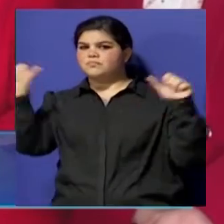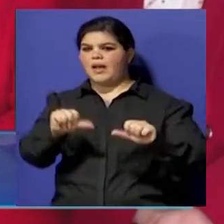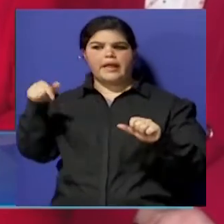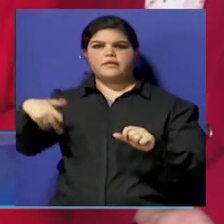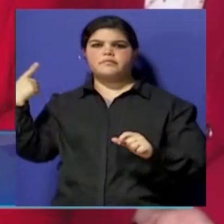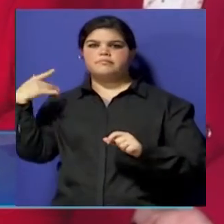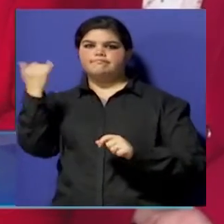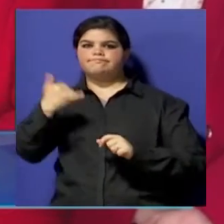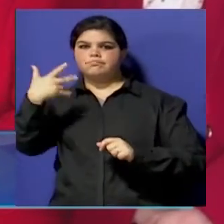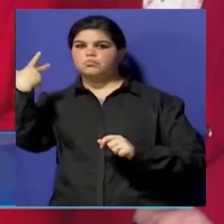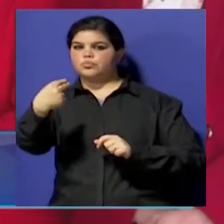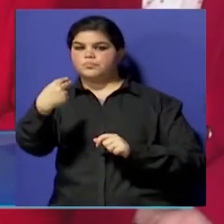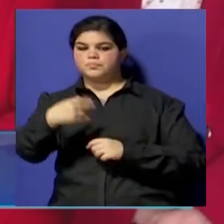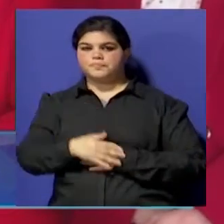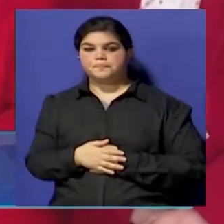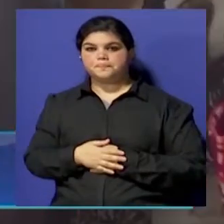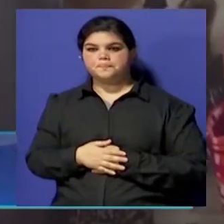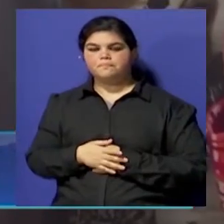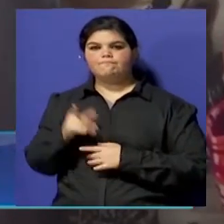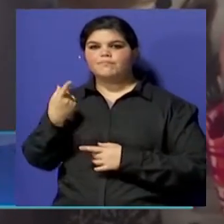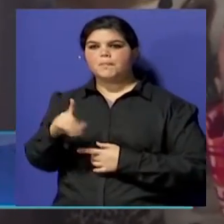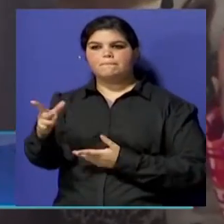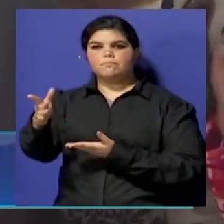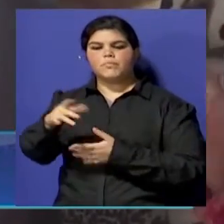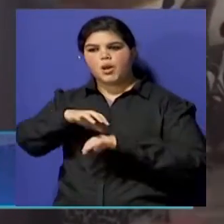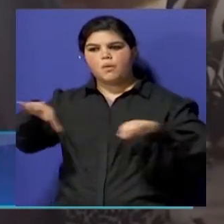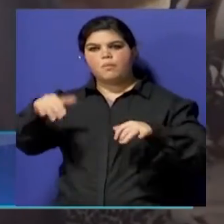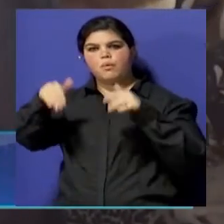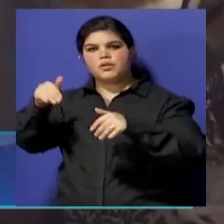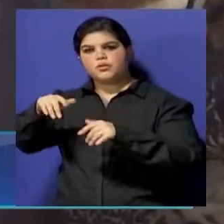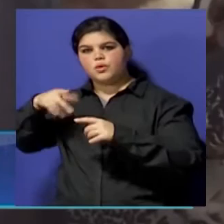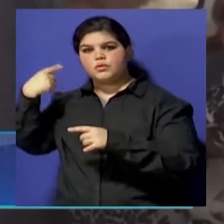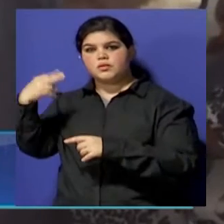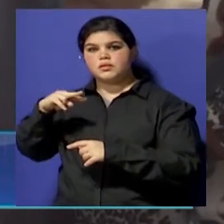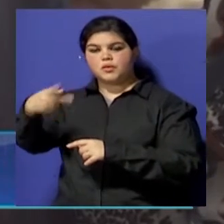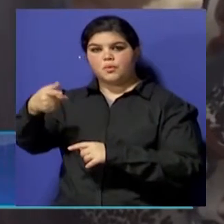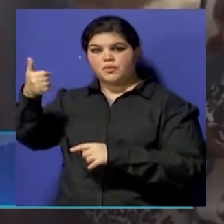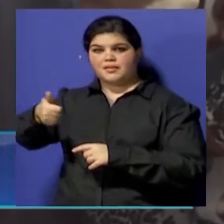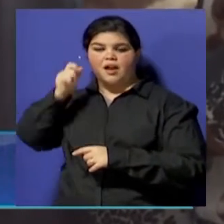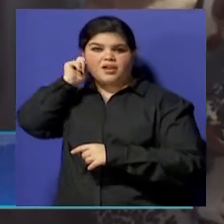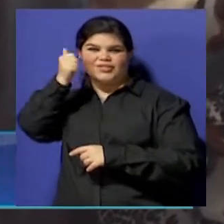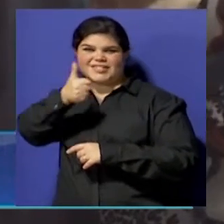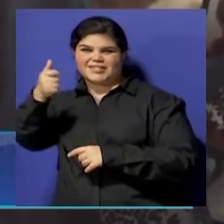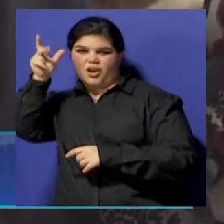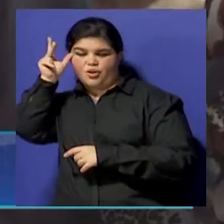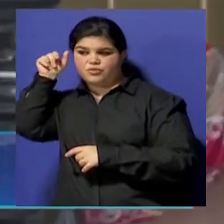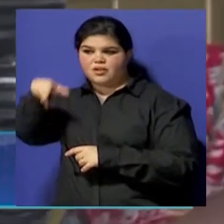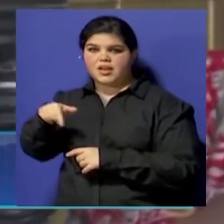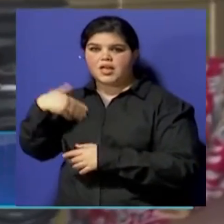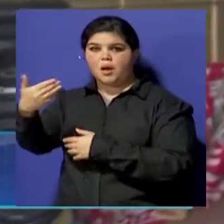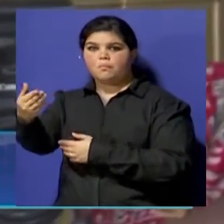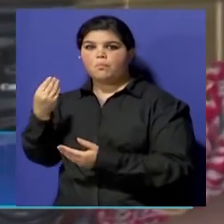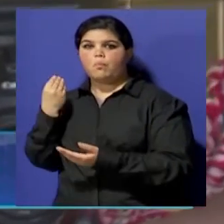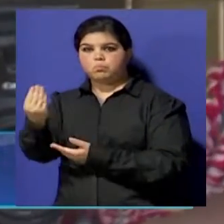negó. Sin embargo, rechazó en una segunda votación la propuesta de que la exguerrillera de 68 años quedara inhabilitada para ejercer